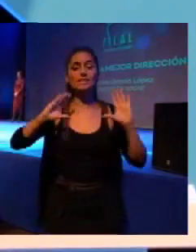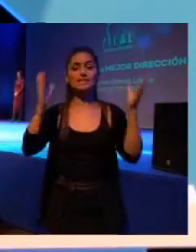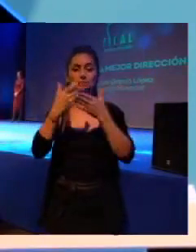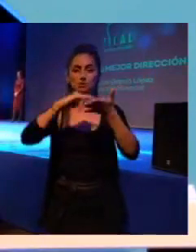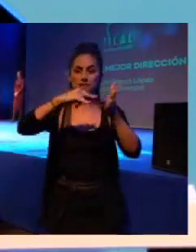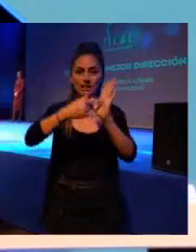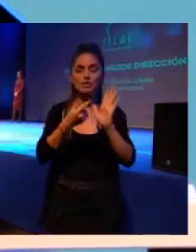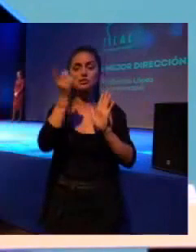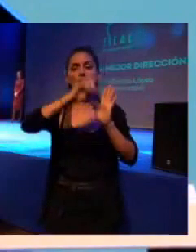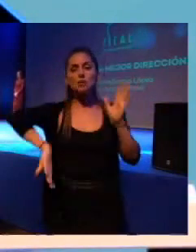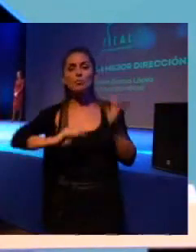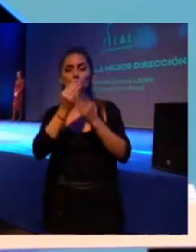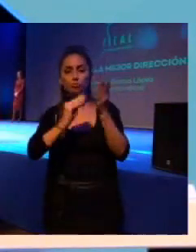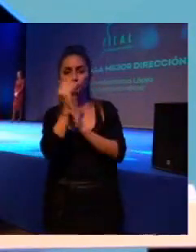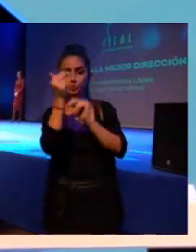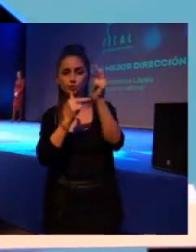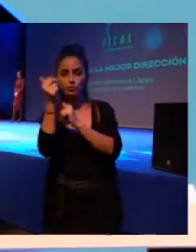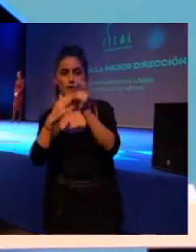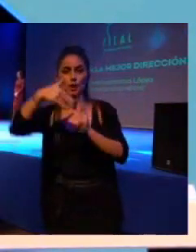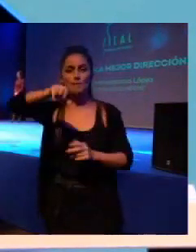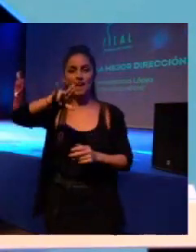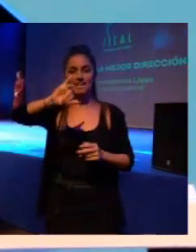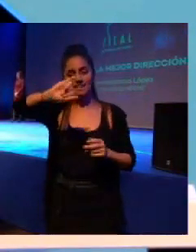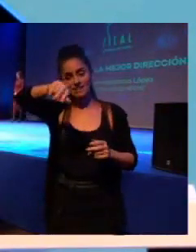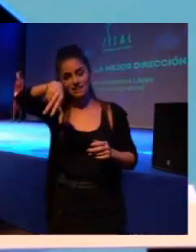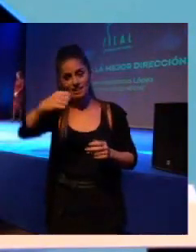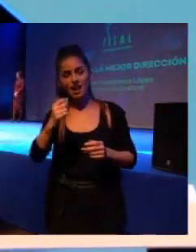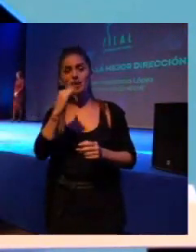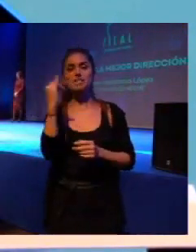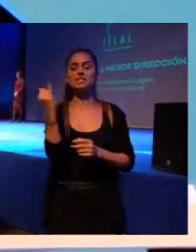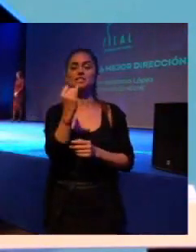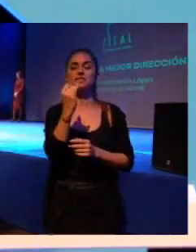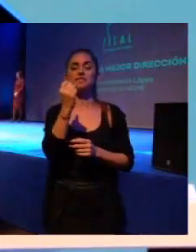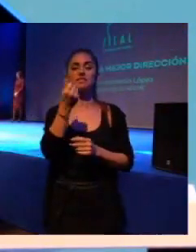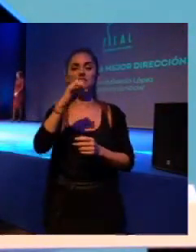y a los productores Marina, Justin, Pablo, David.